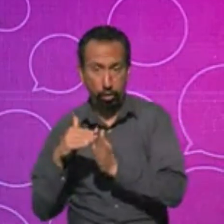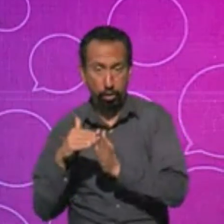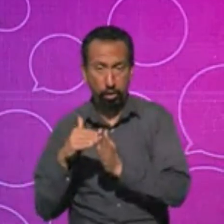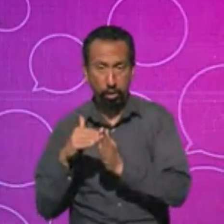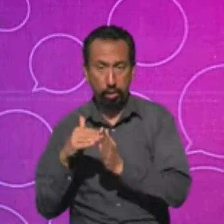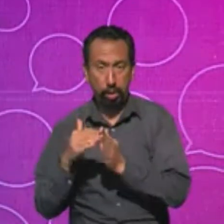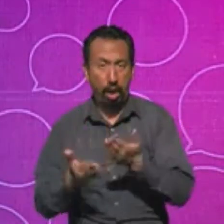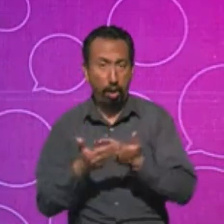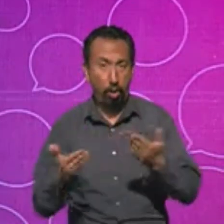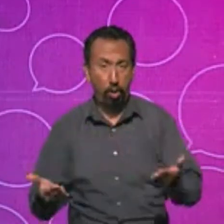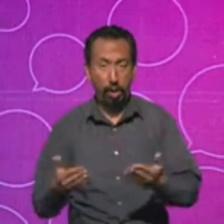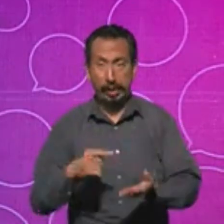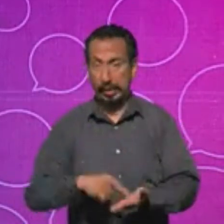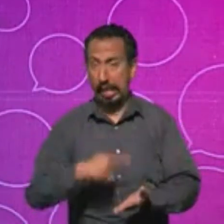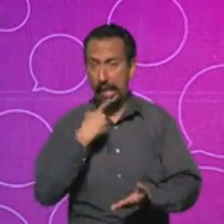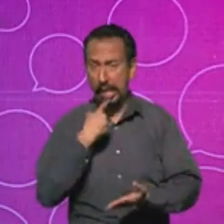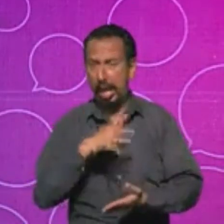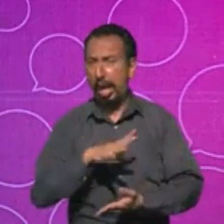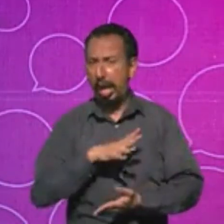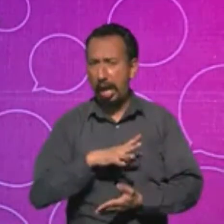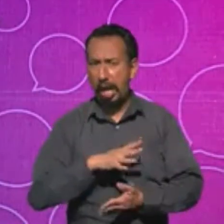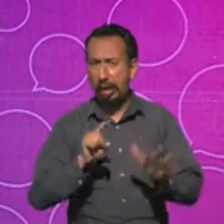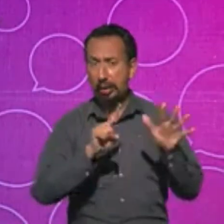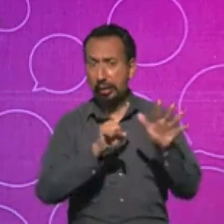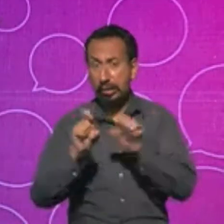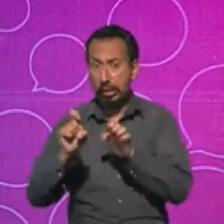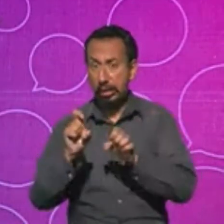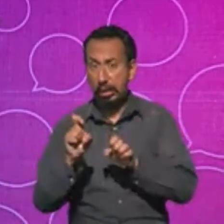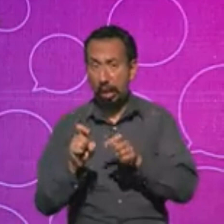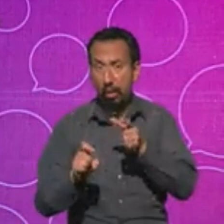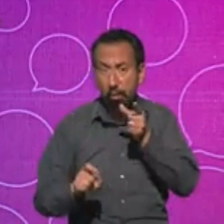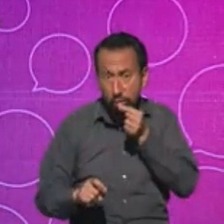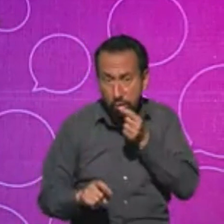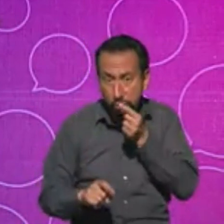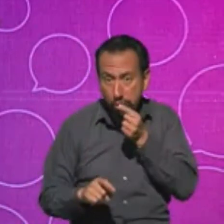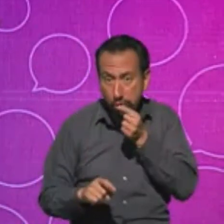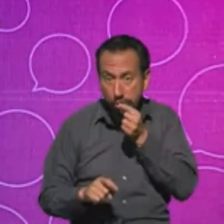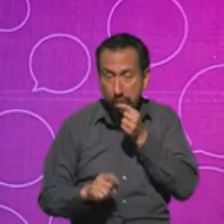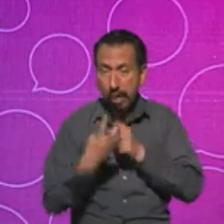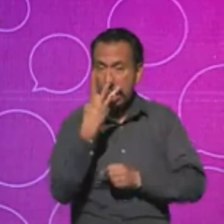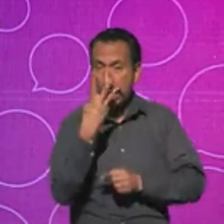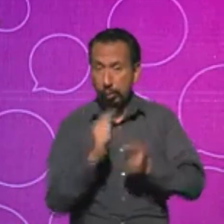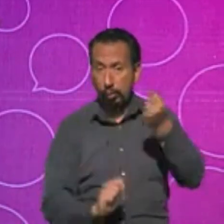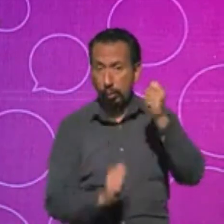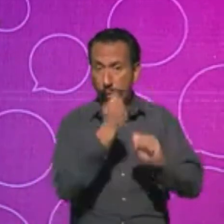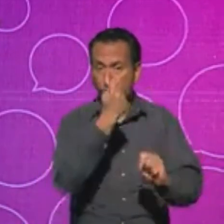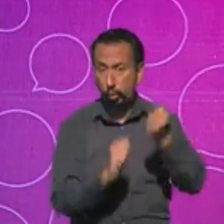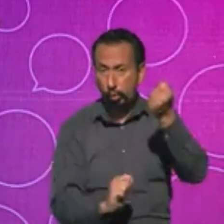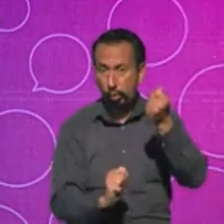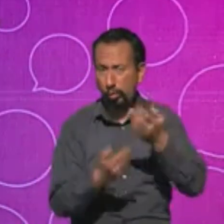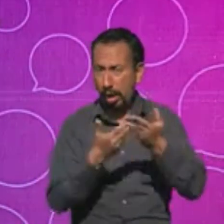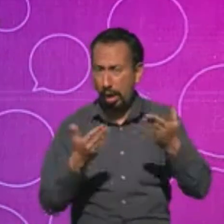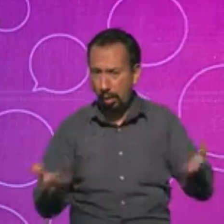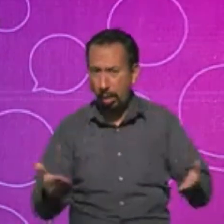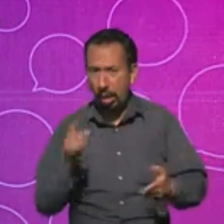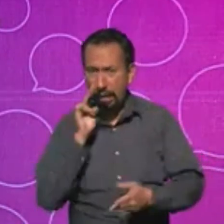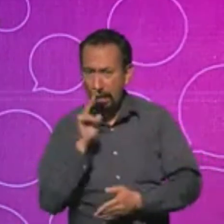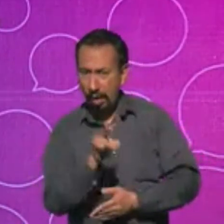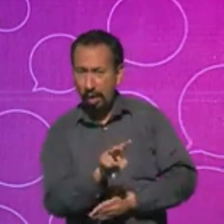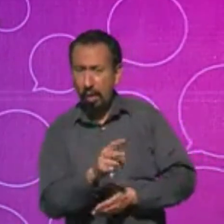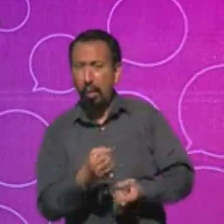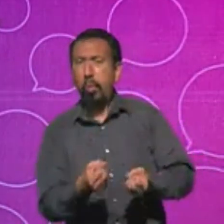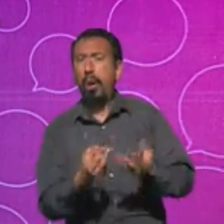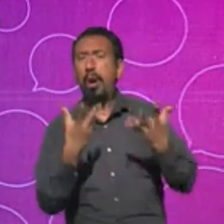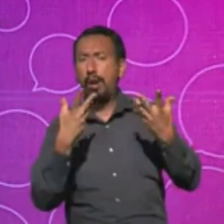Celaya tiene alrededor de 600 policías divididos en tres turnos imagínense Cuánto es